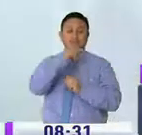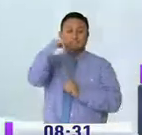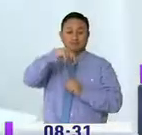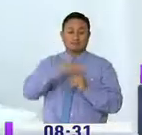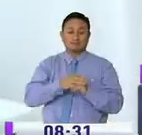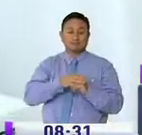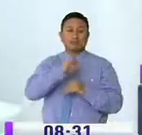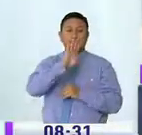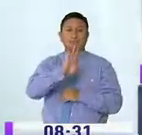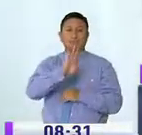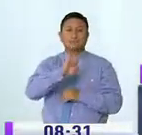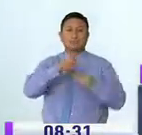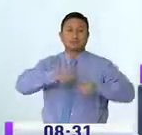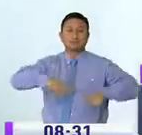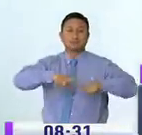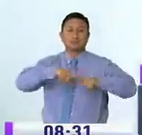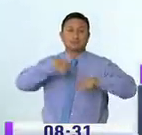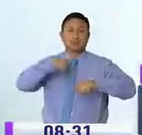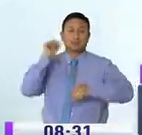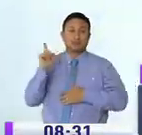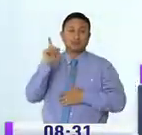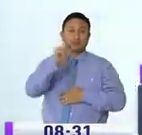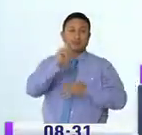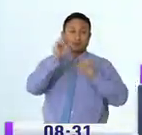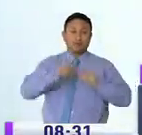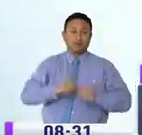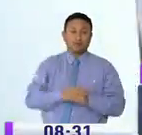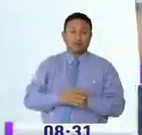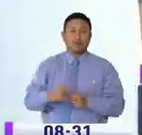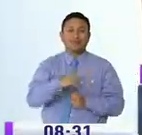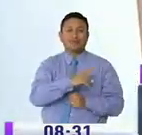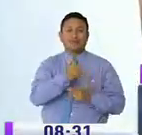4 puntos donde podemos encontrar